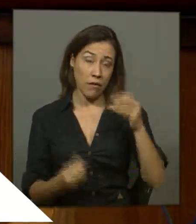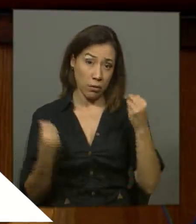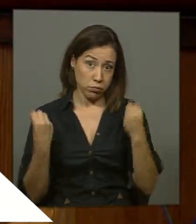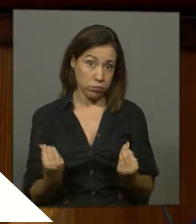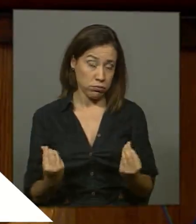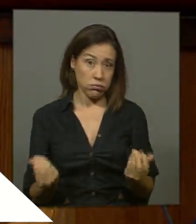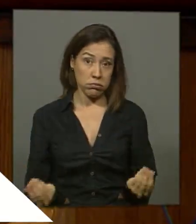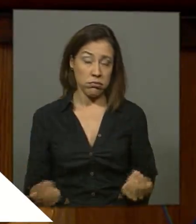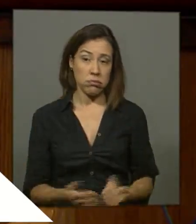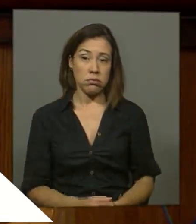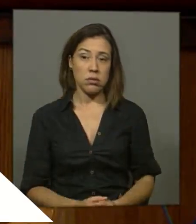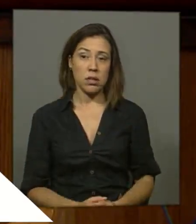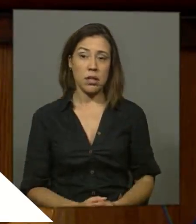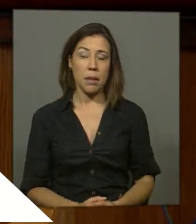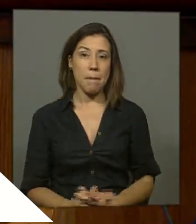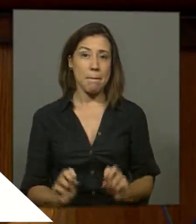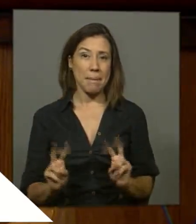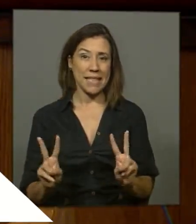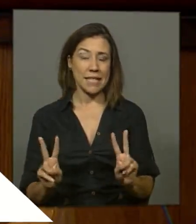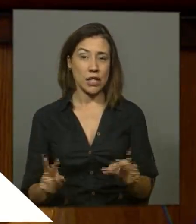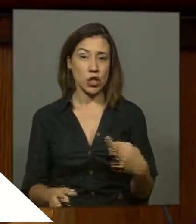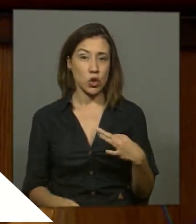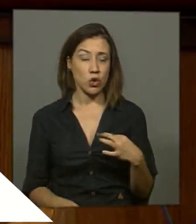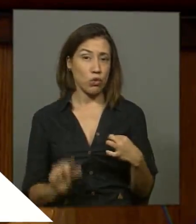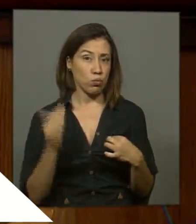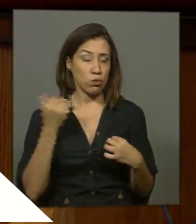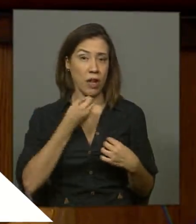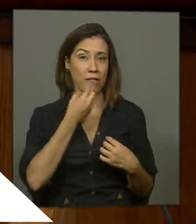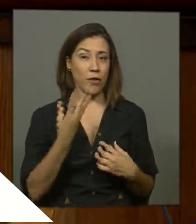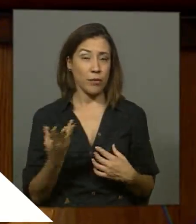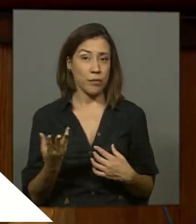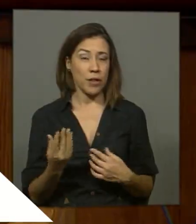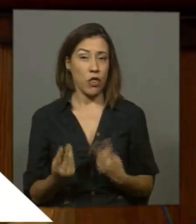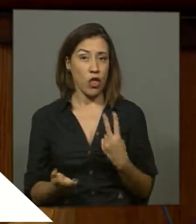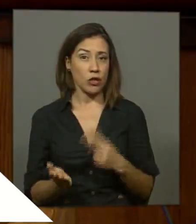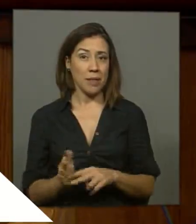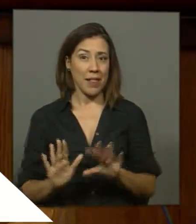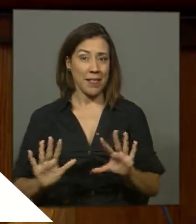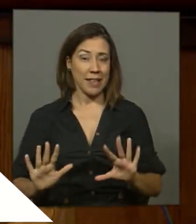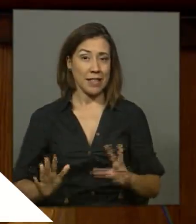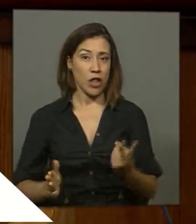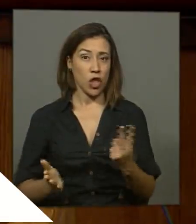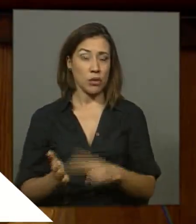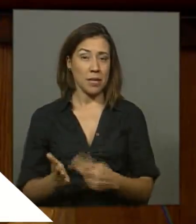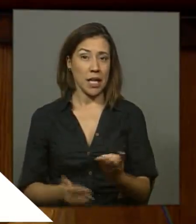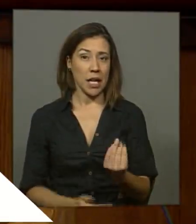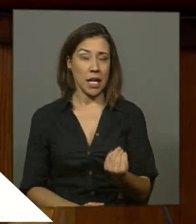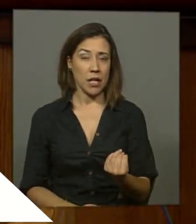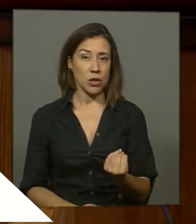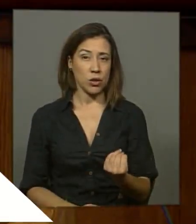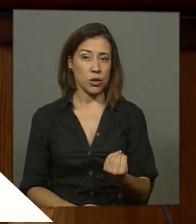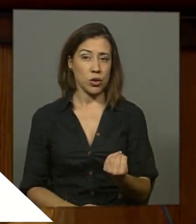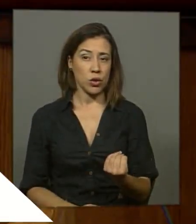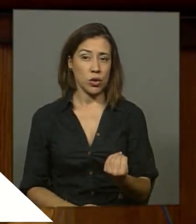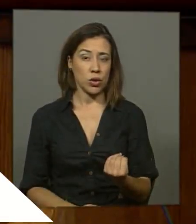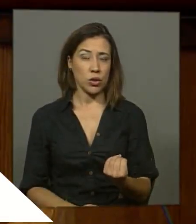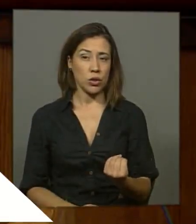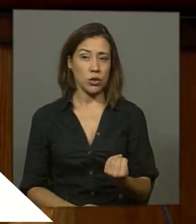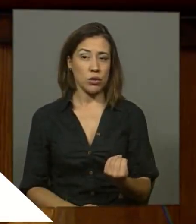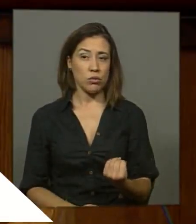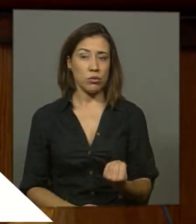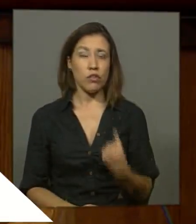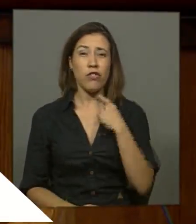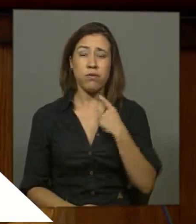dudas bueno pas ciudadana acaba de señalar que entre el año 2010 y el 2014 la